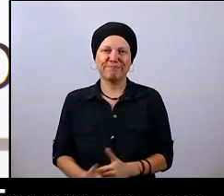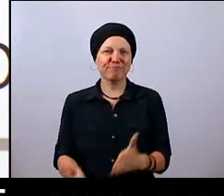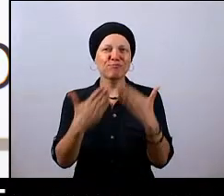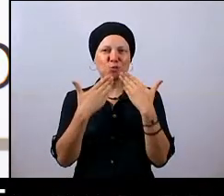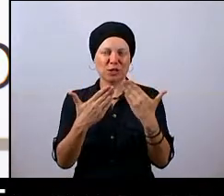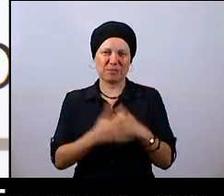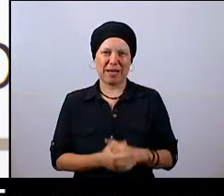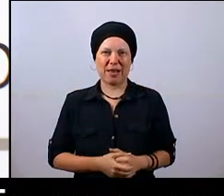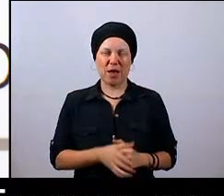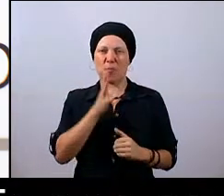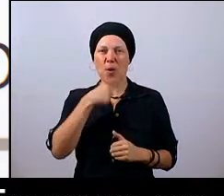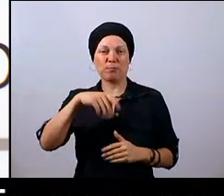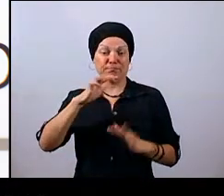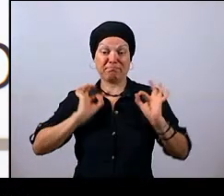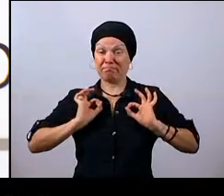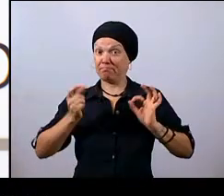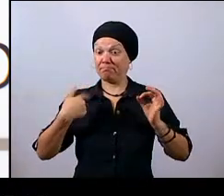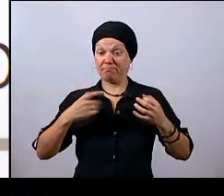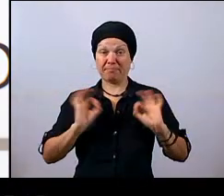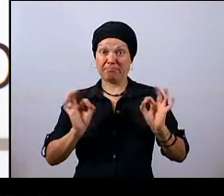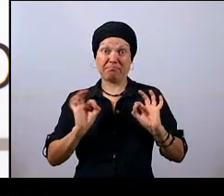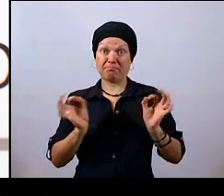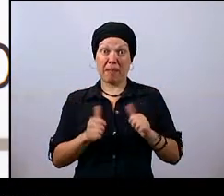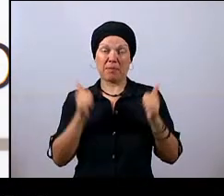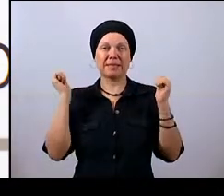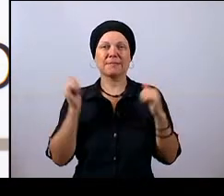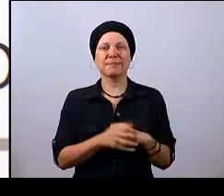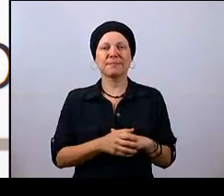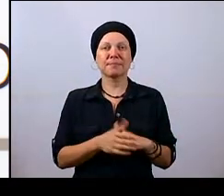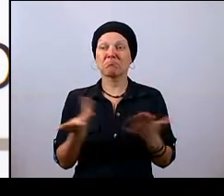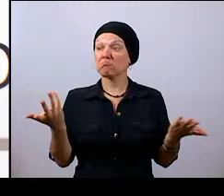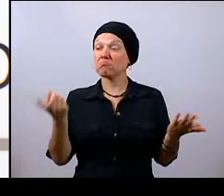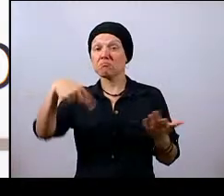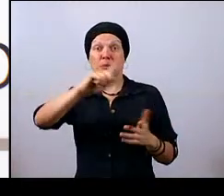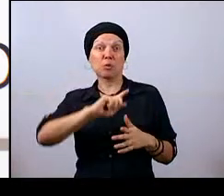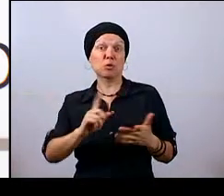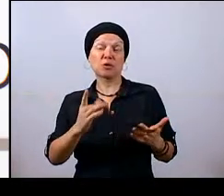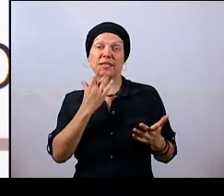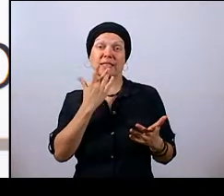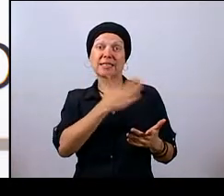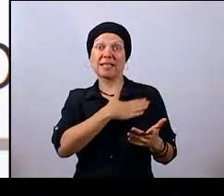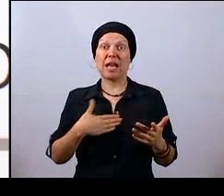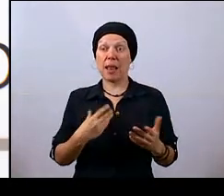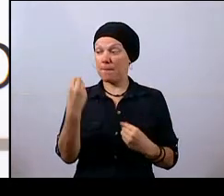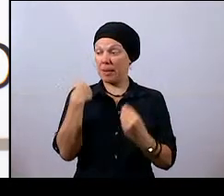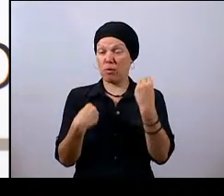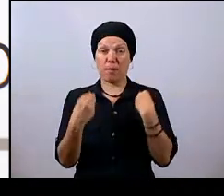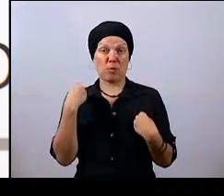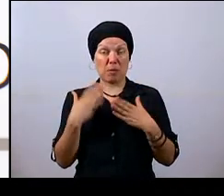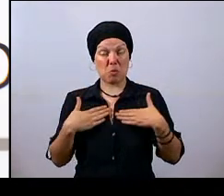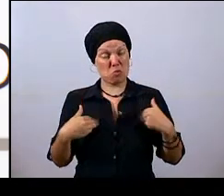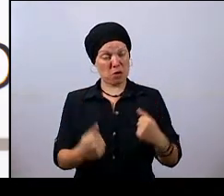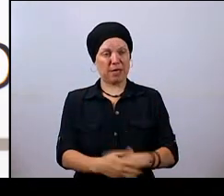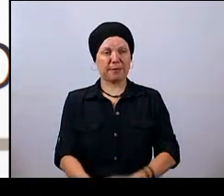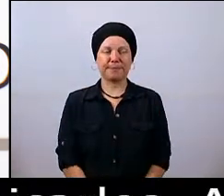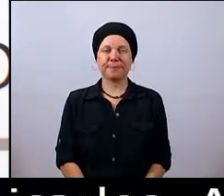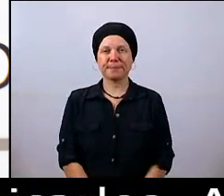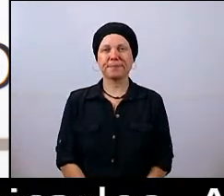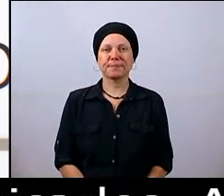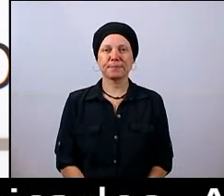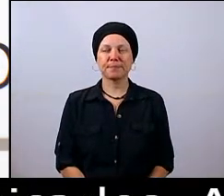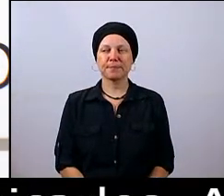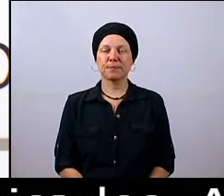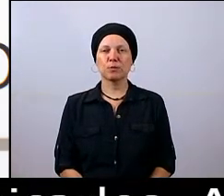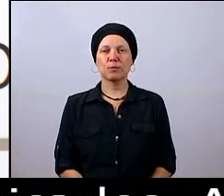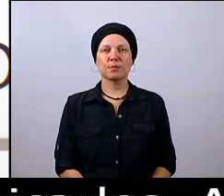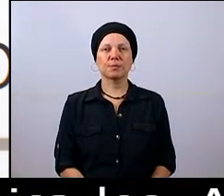Muchísimas gracias. Por mi parte, eso es lo que quería comunicarles. A partir de ahora, quedo a su disposición para aclarar cualquier duda o cuestión